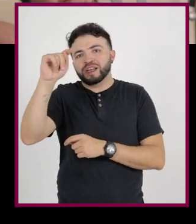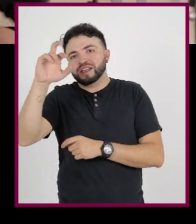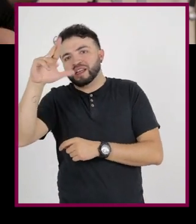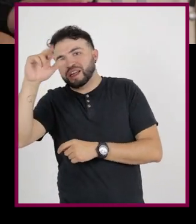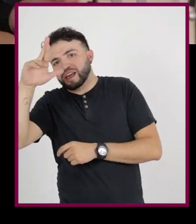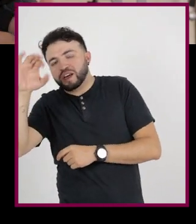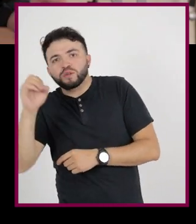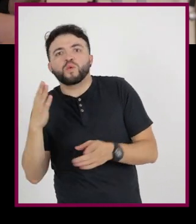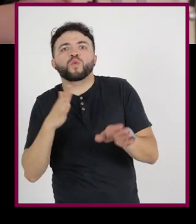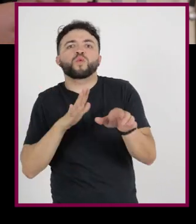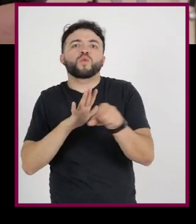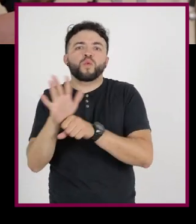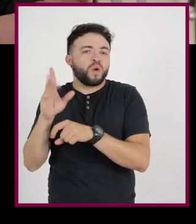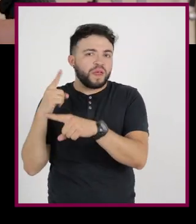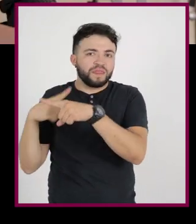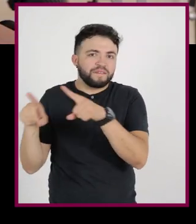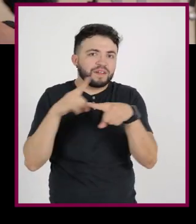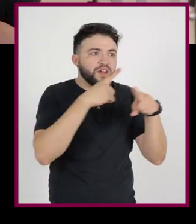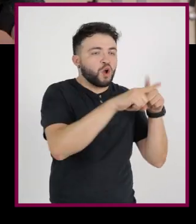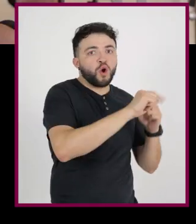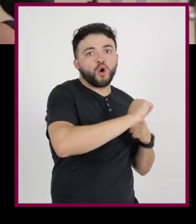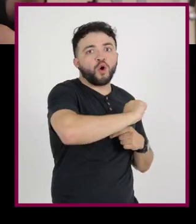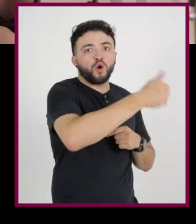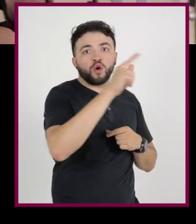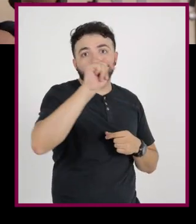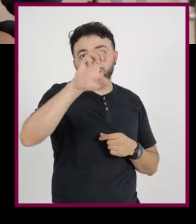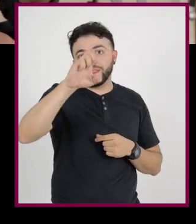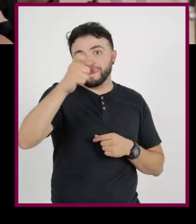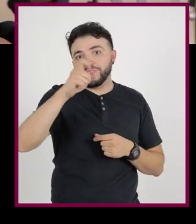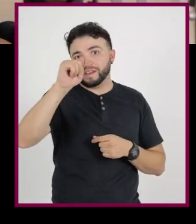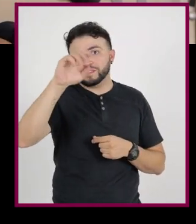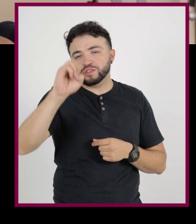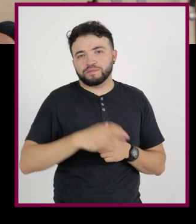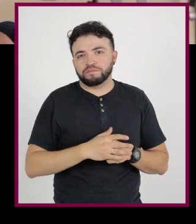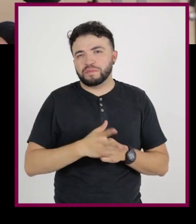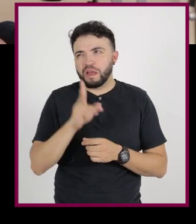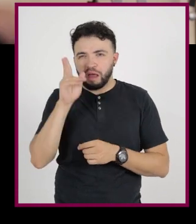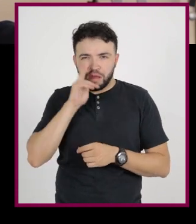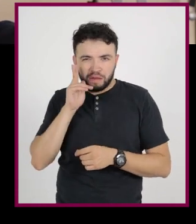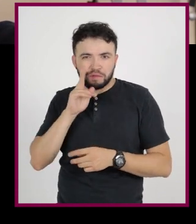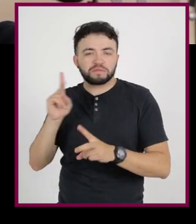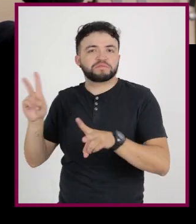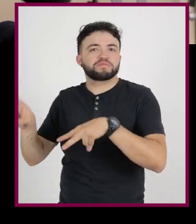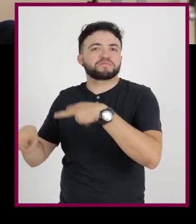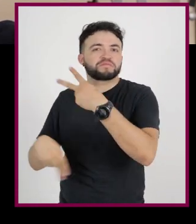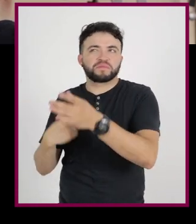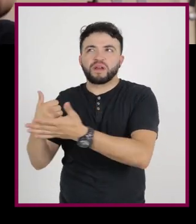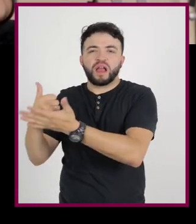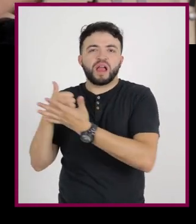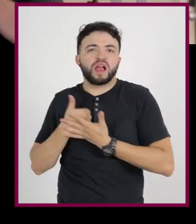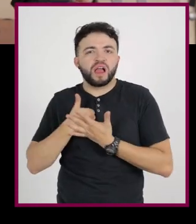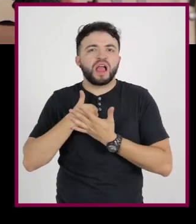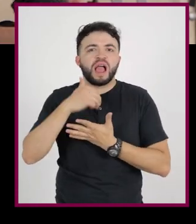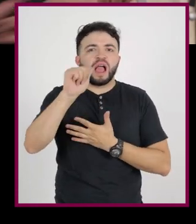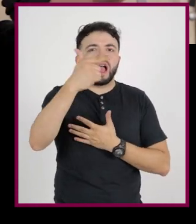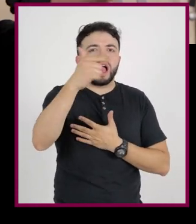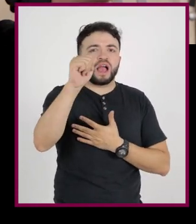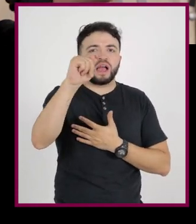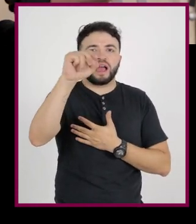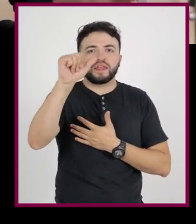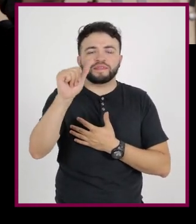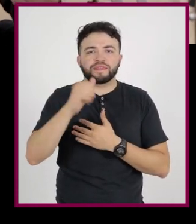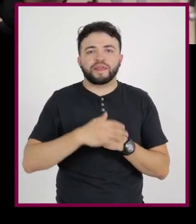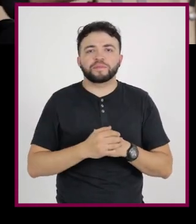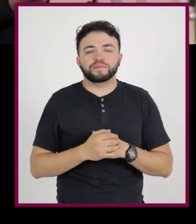entonces, como ya es costumbre, busquemos ayuda con Ágata María del Refugio de los Afligidos de las Clases Virtuales. ¿Qué